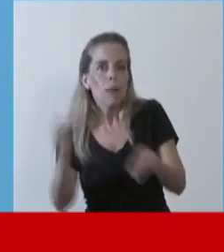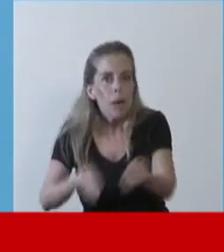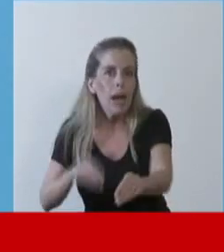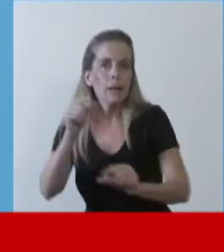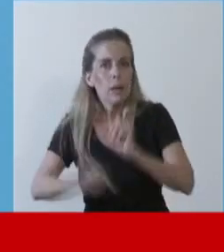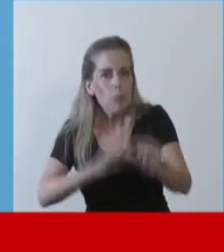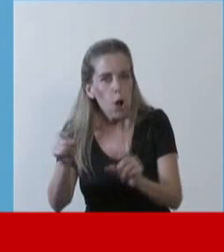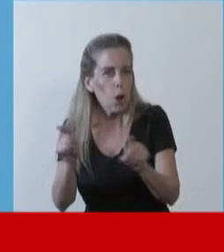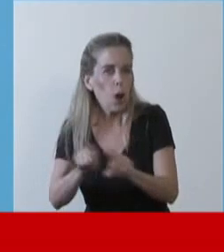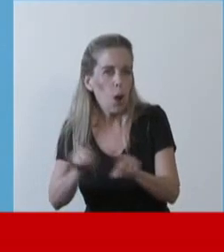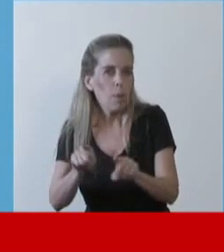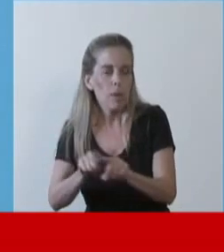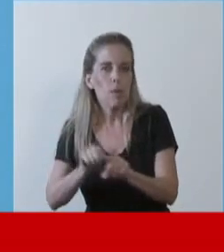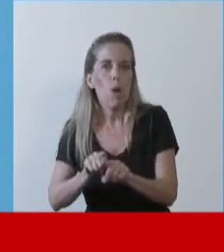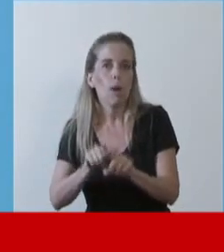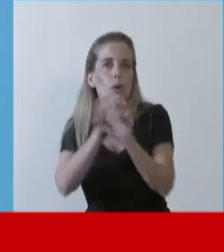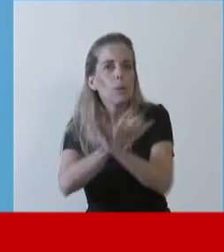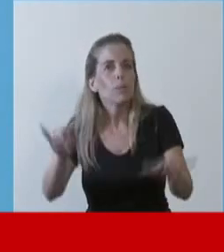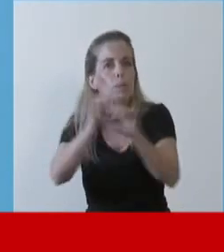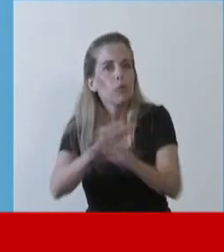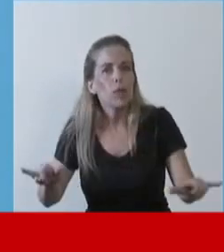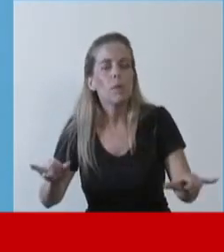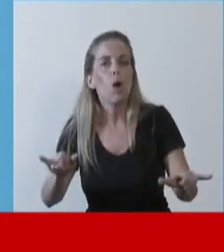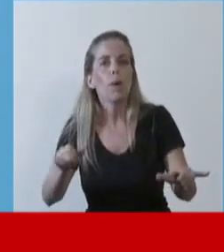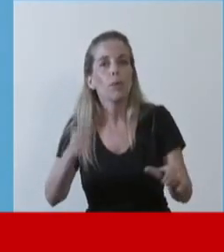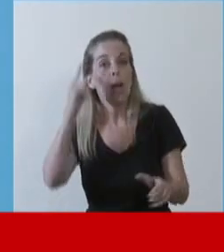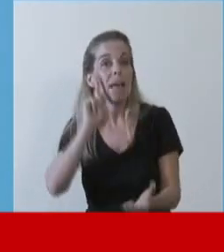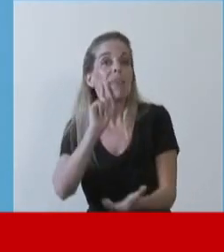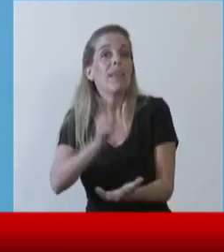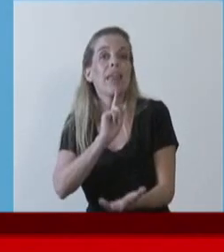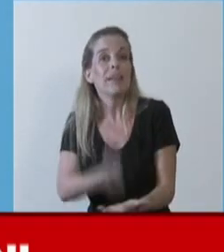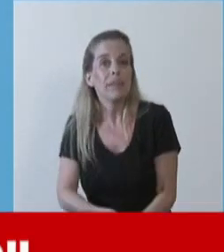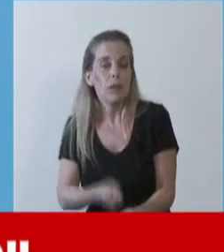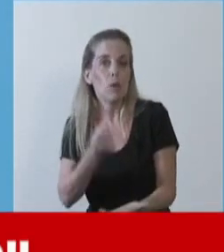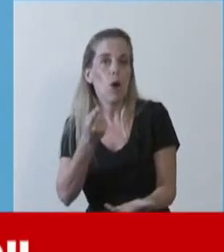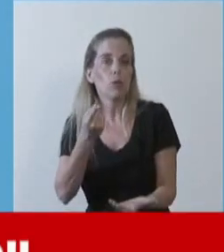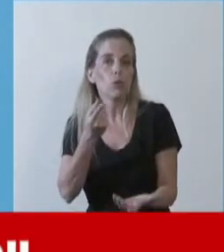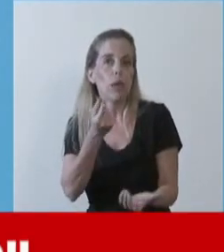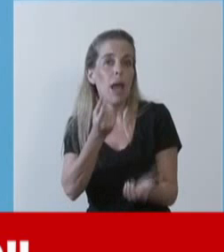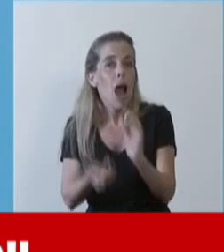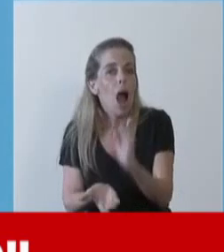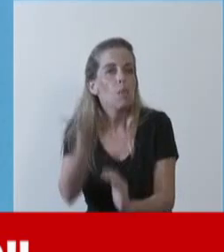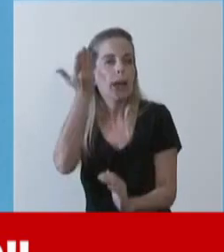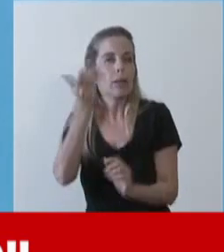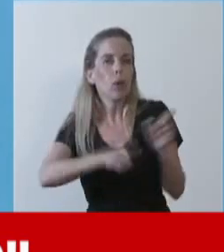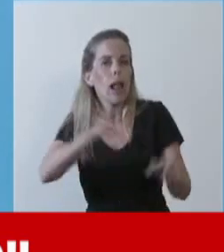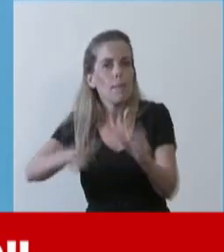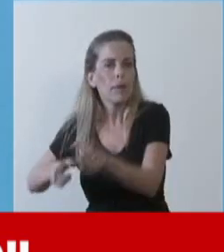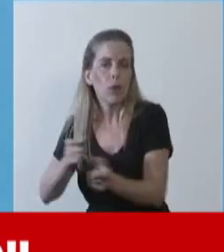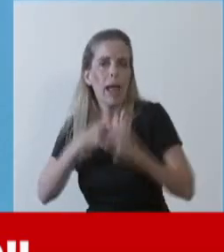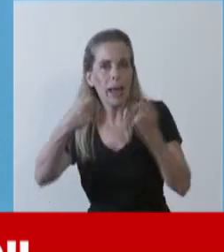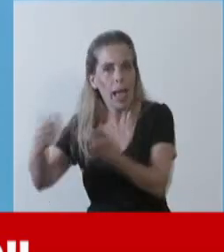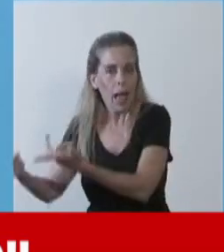al que hicimos cuando dispusimos aumentos para quienes reciben prestaciones en la